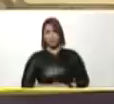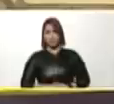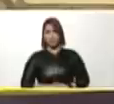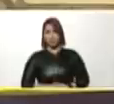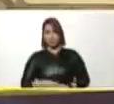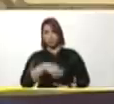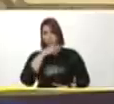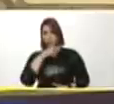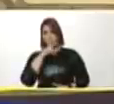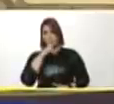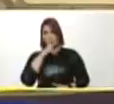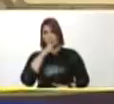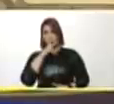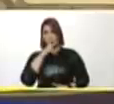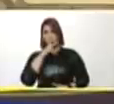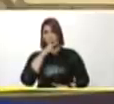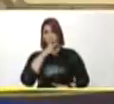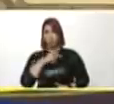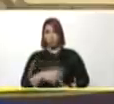trágicos,